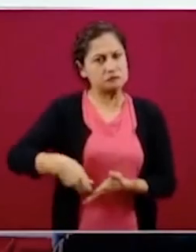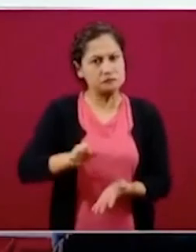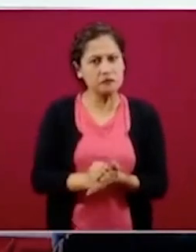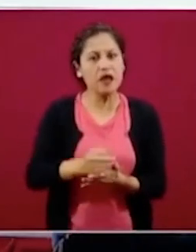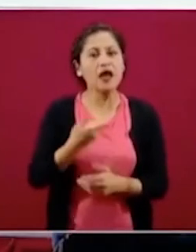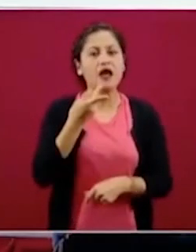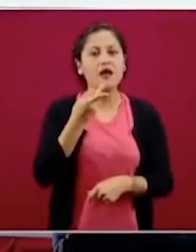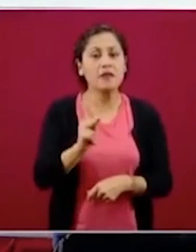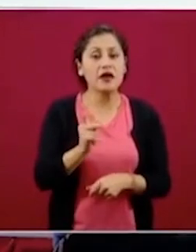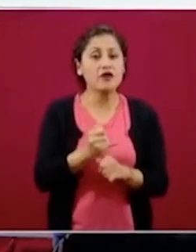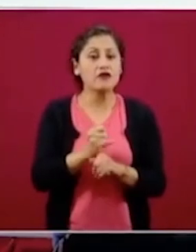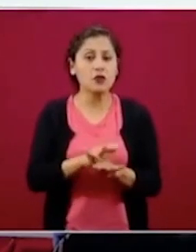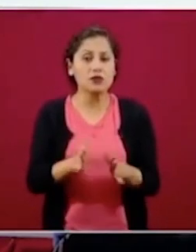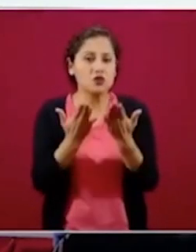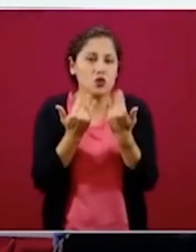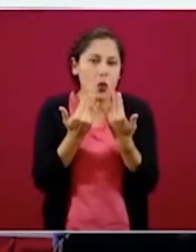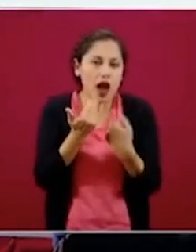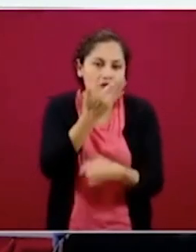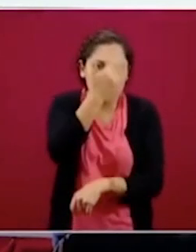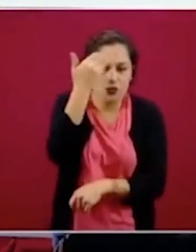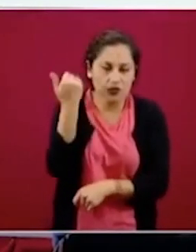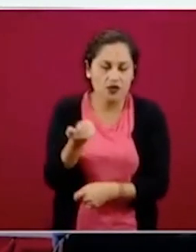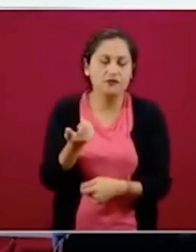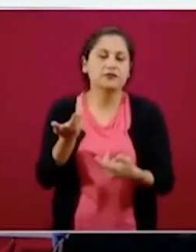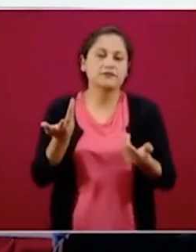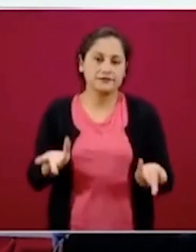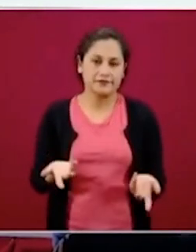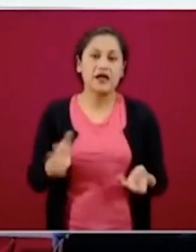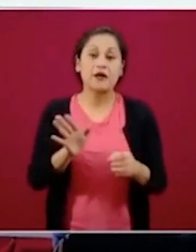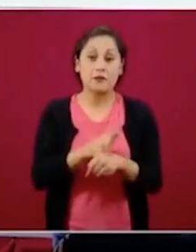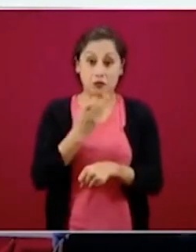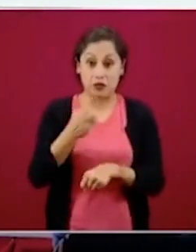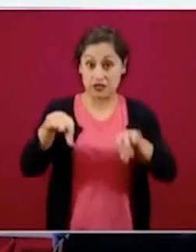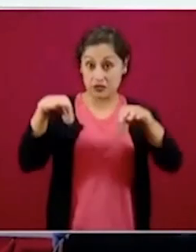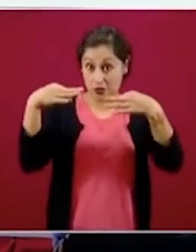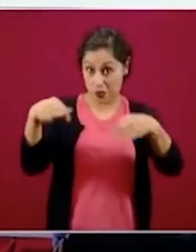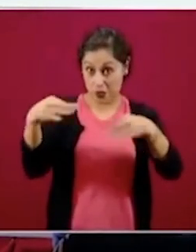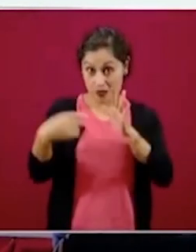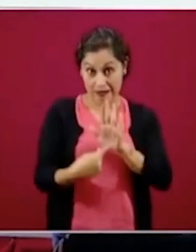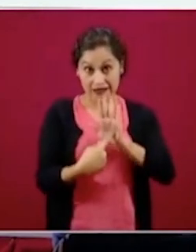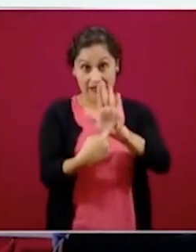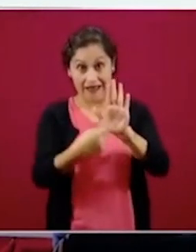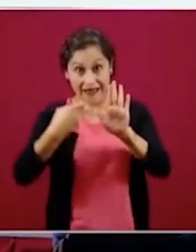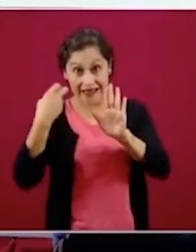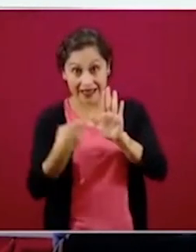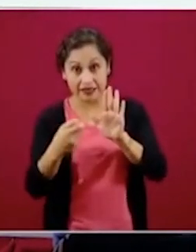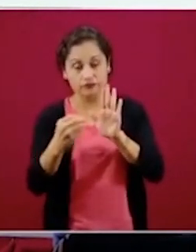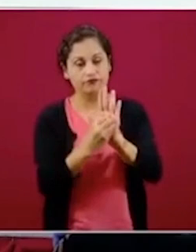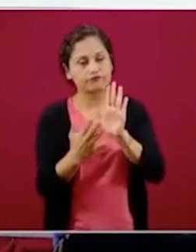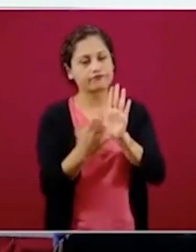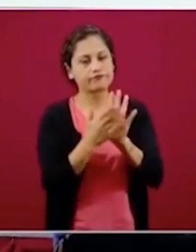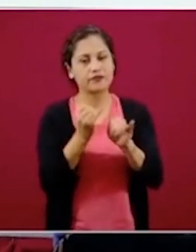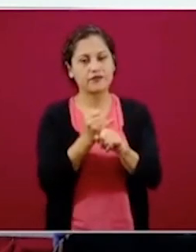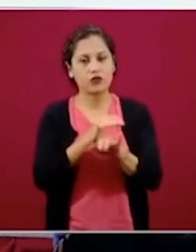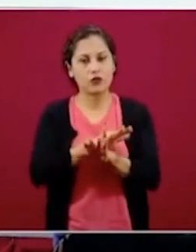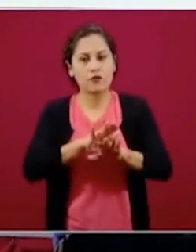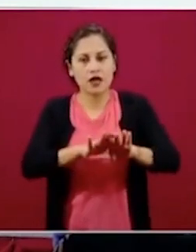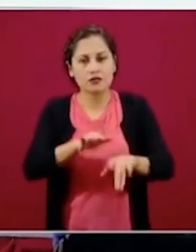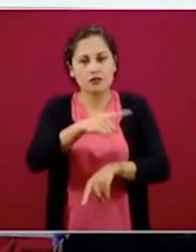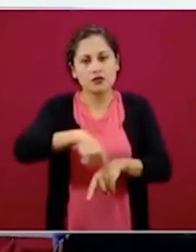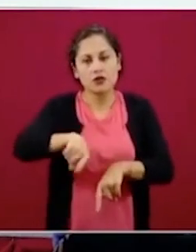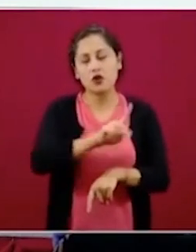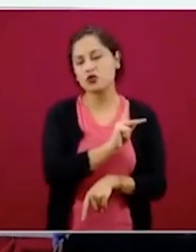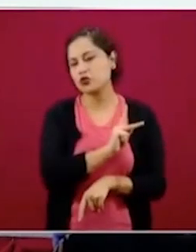adecuada. Estos dos casos extremos, lo que queremos hacer con este documento es tratar de darles la información básica para que empecemos